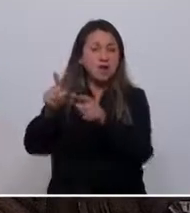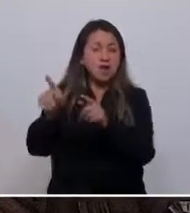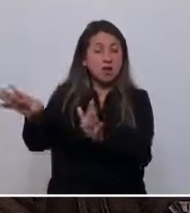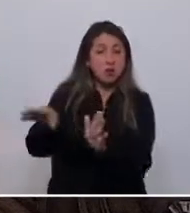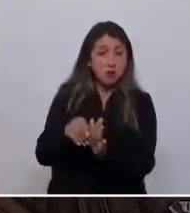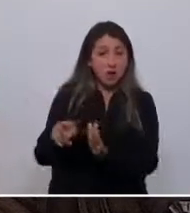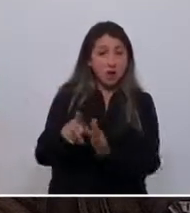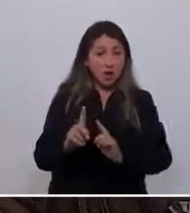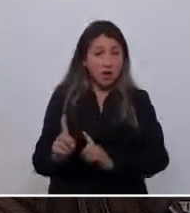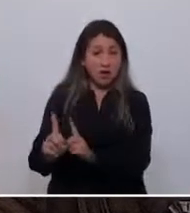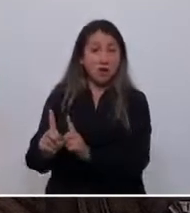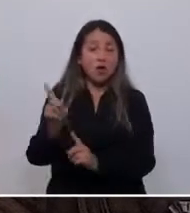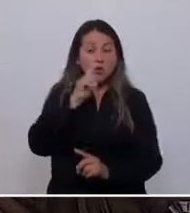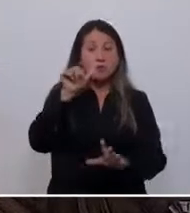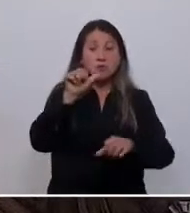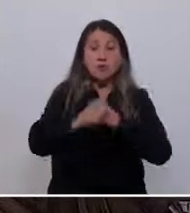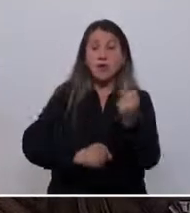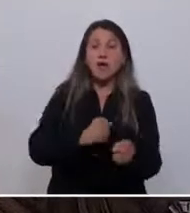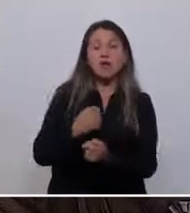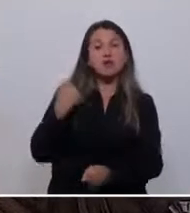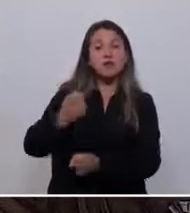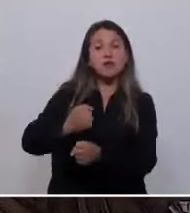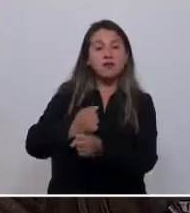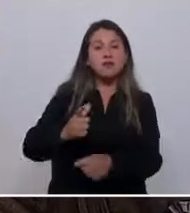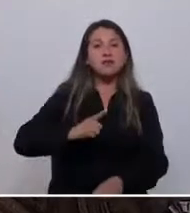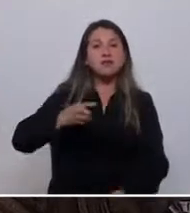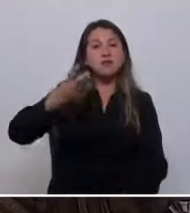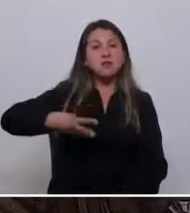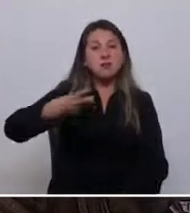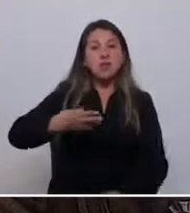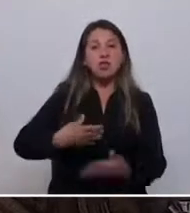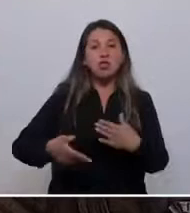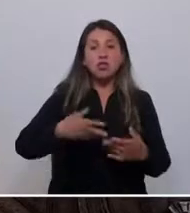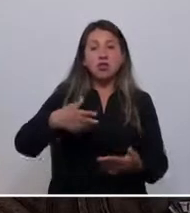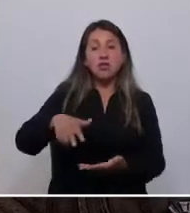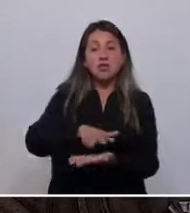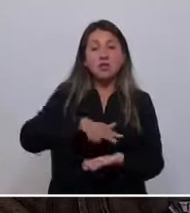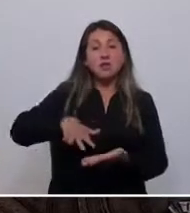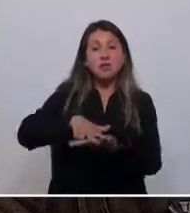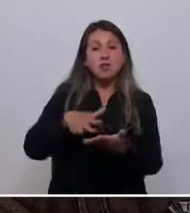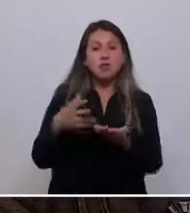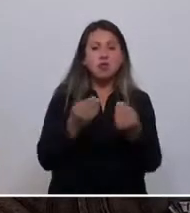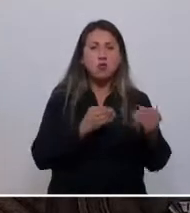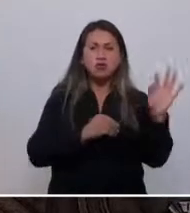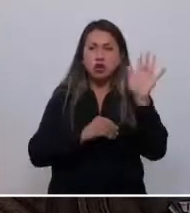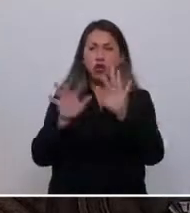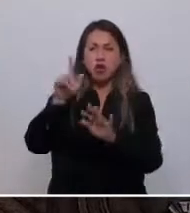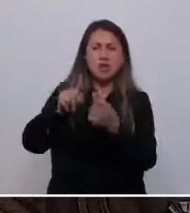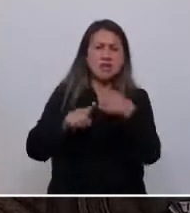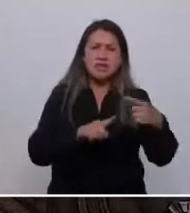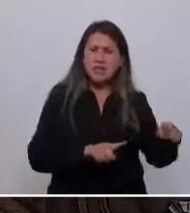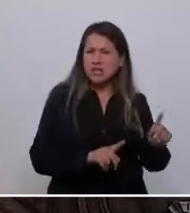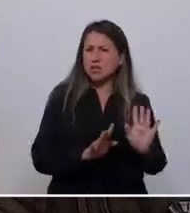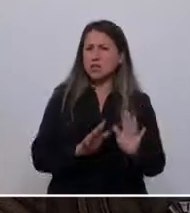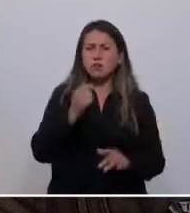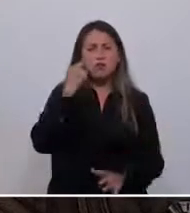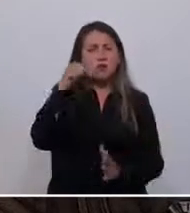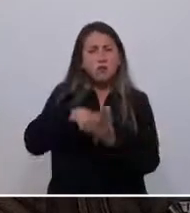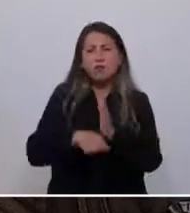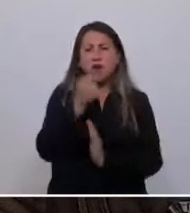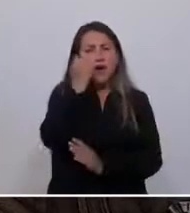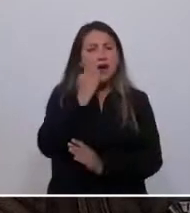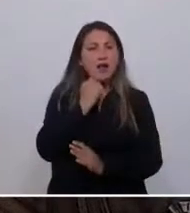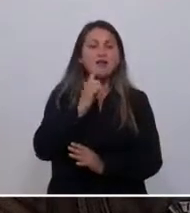En los últimos 6 años trabajé en un liceo municipal en Temuco, lleno de colores, diversidad y profundo cariño entre estudiantes